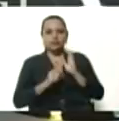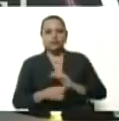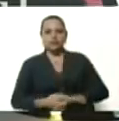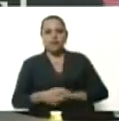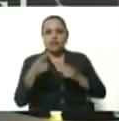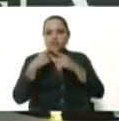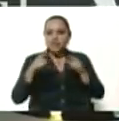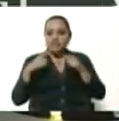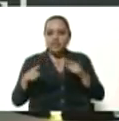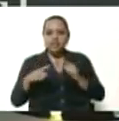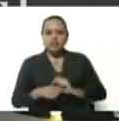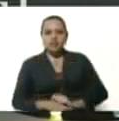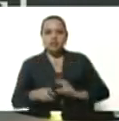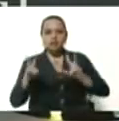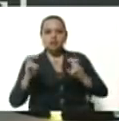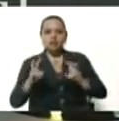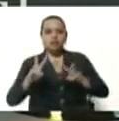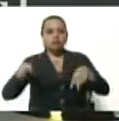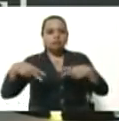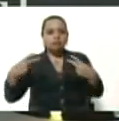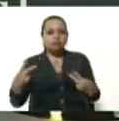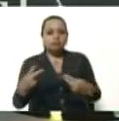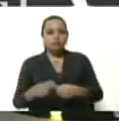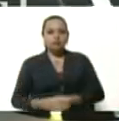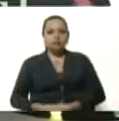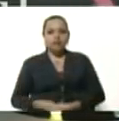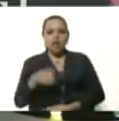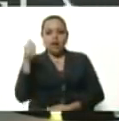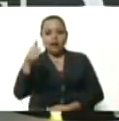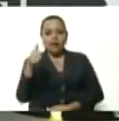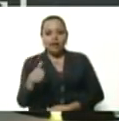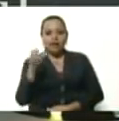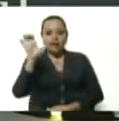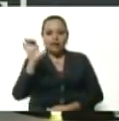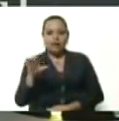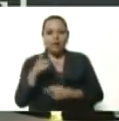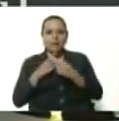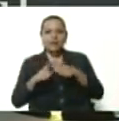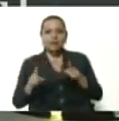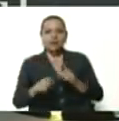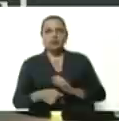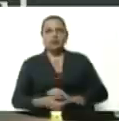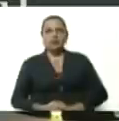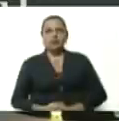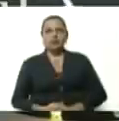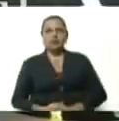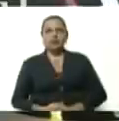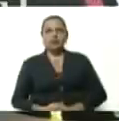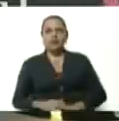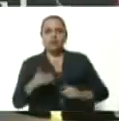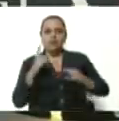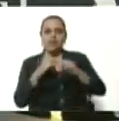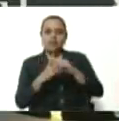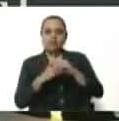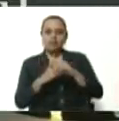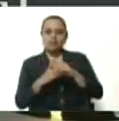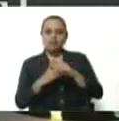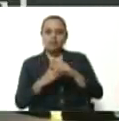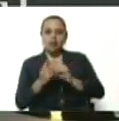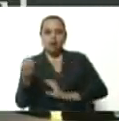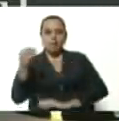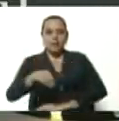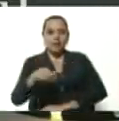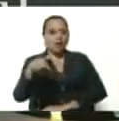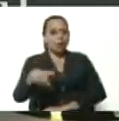casos actualizados, activos por estado, pero bueno, habría que sumarle los casos de hoy que están en